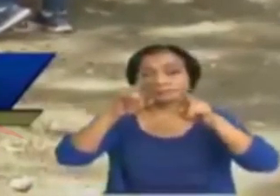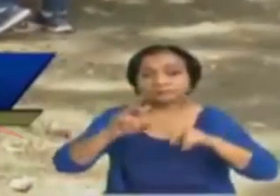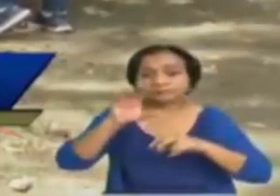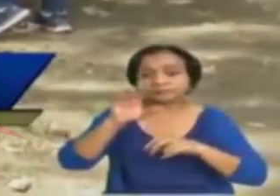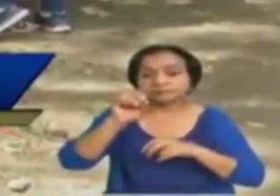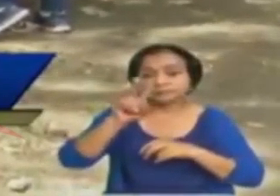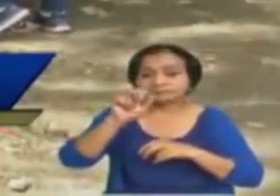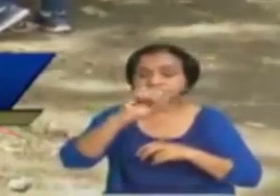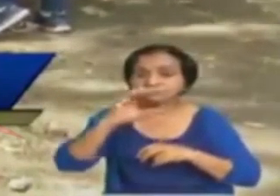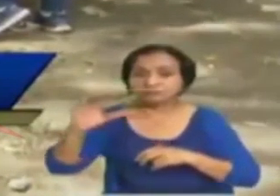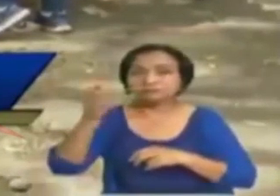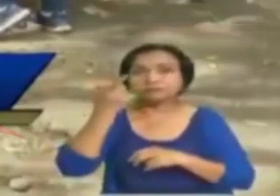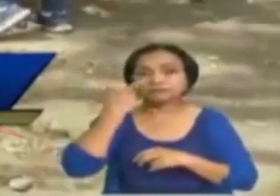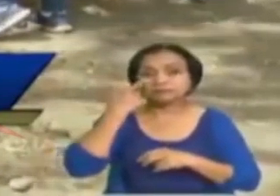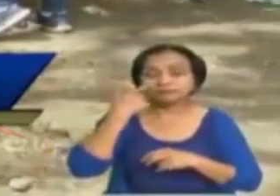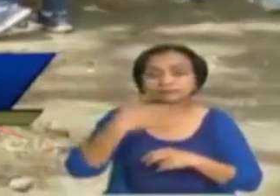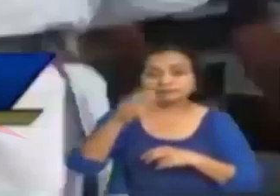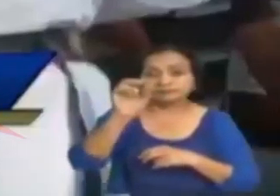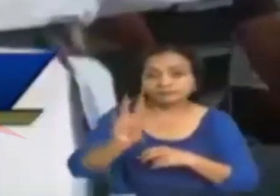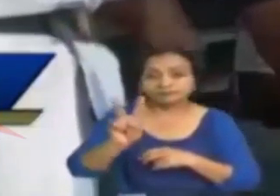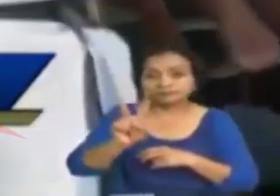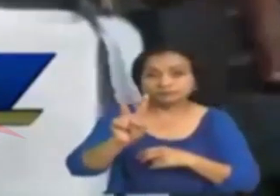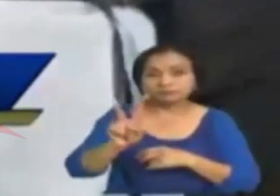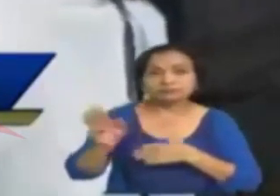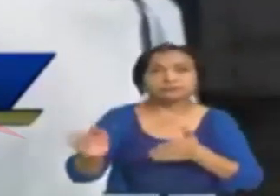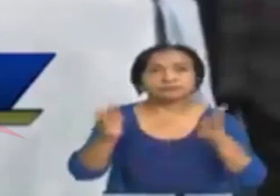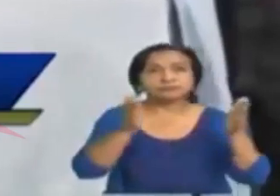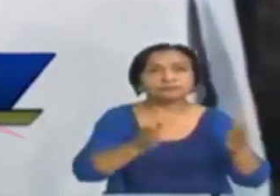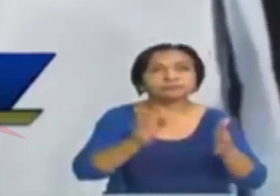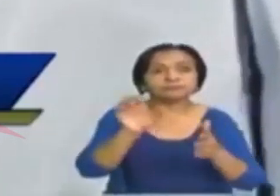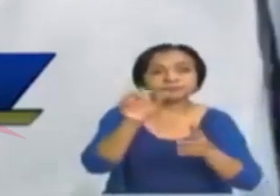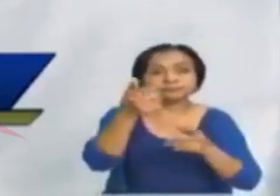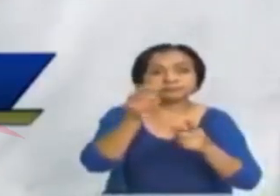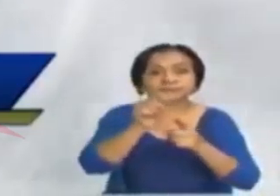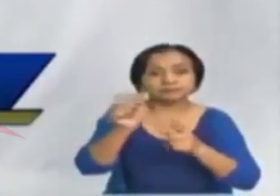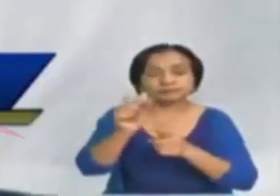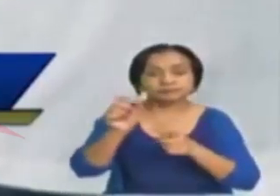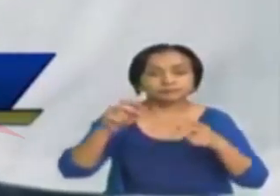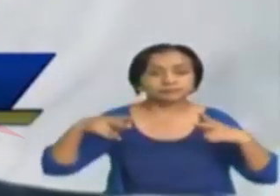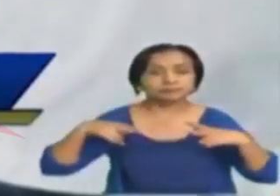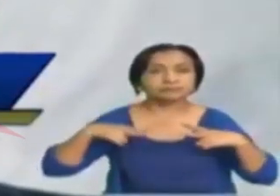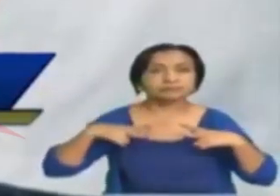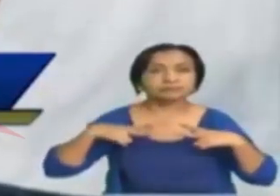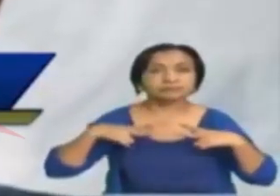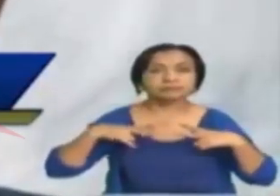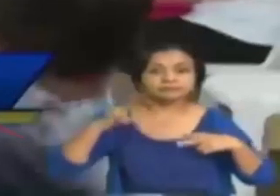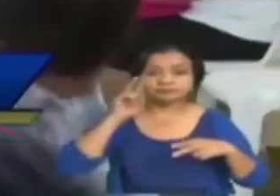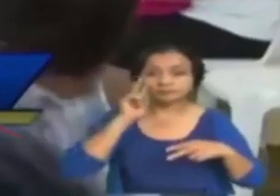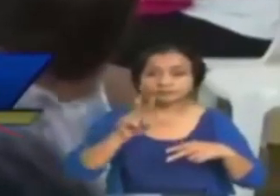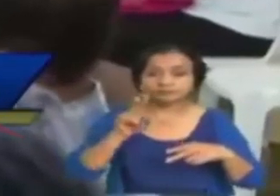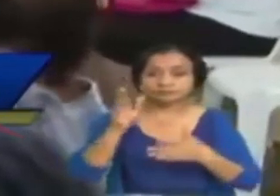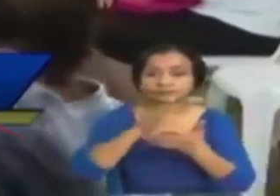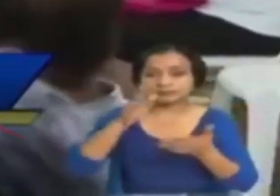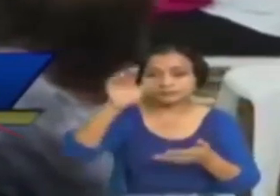cubrir todos los componentes del mismo, se prevé que las vacunas adquiridas con el financiamiento del BESIE serán aplicadas a trabajadores